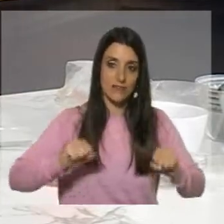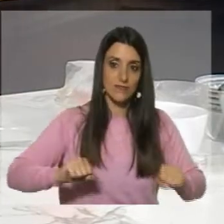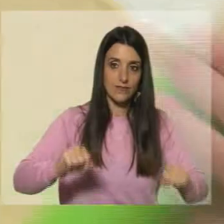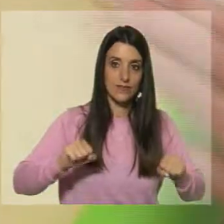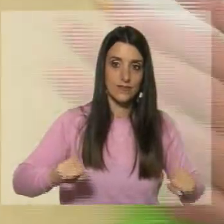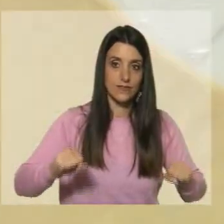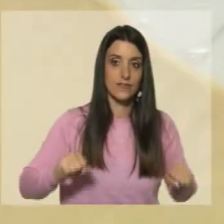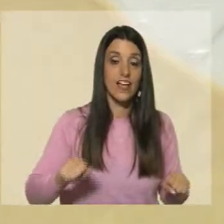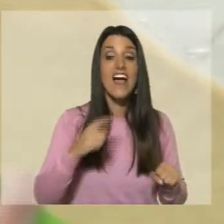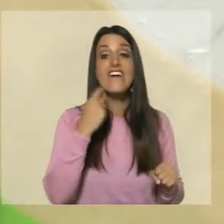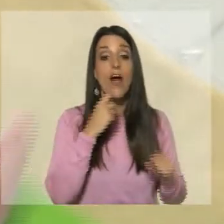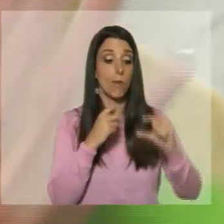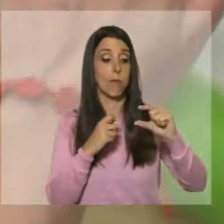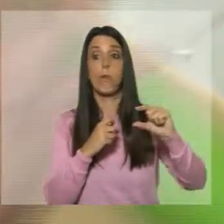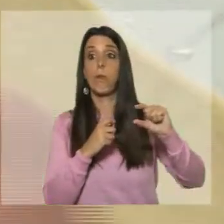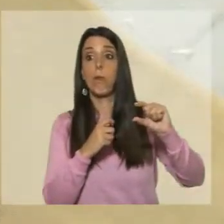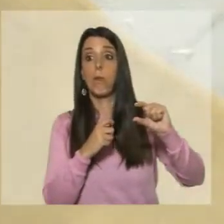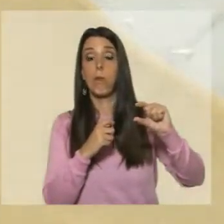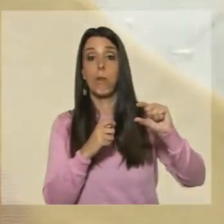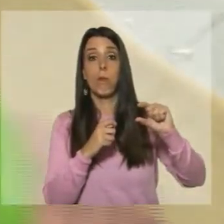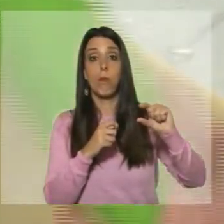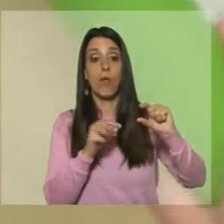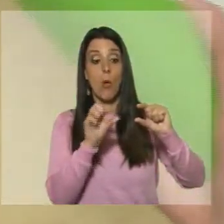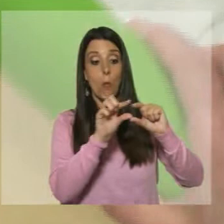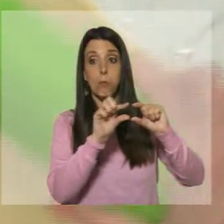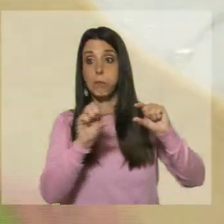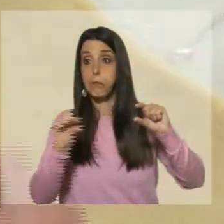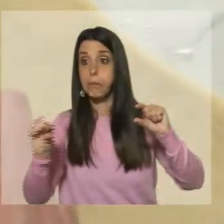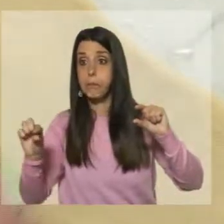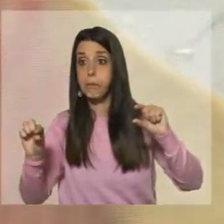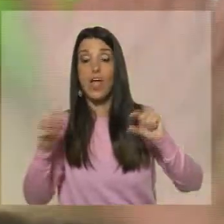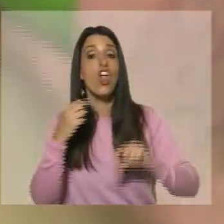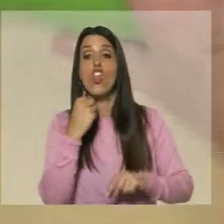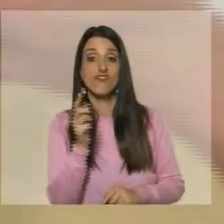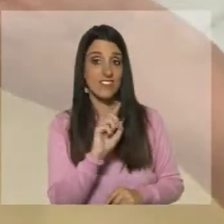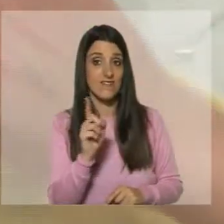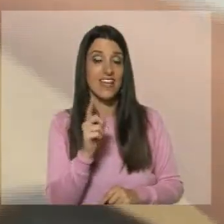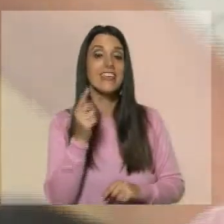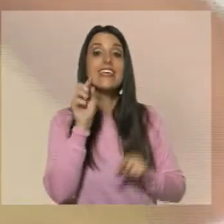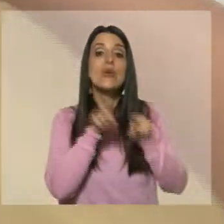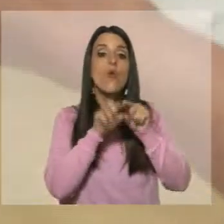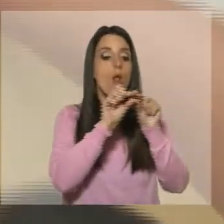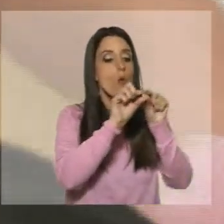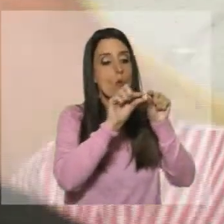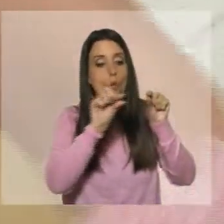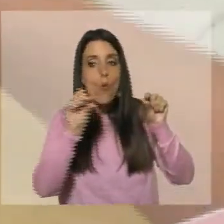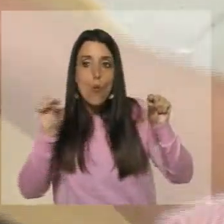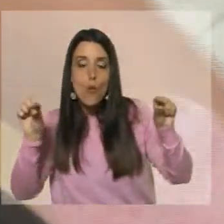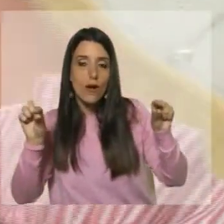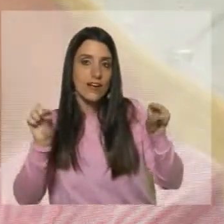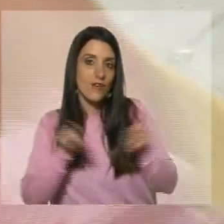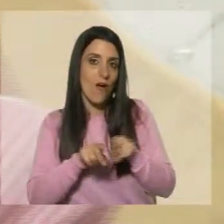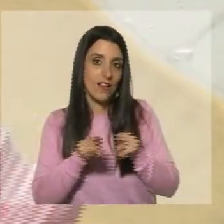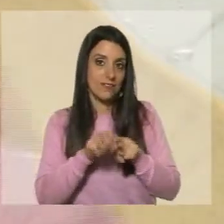Claro, vas estirás por de acá y vas. Estirás claro. De acá, y el medio si no te queda muy gordo. Claro. ¿Ah? Tenés que acordarte perfecto. De irle dando